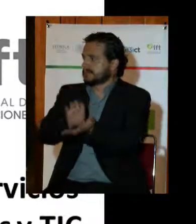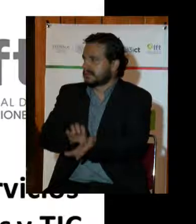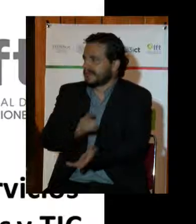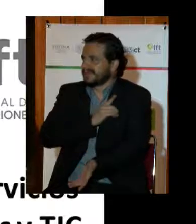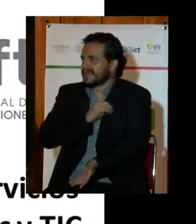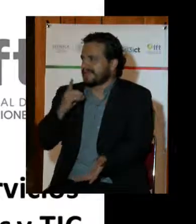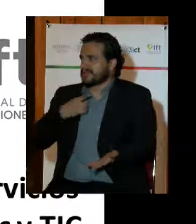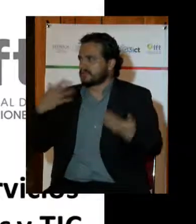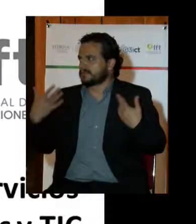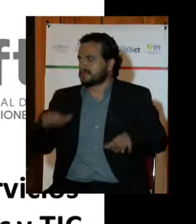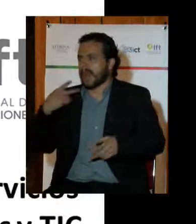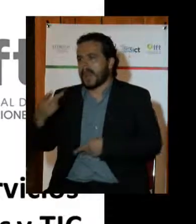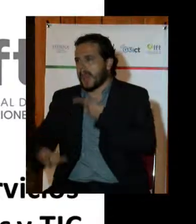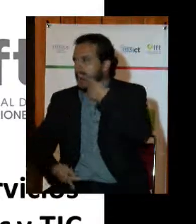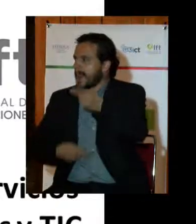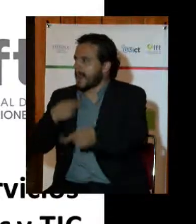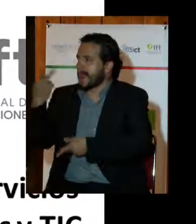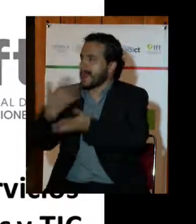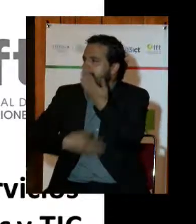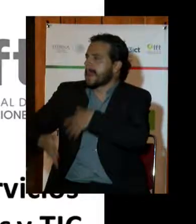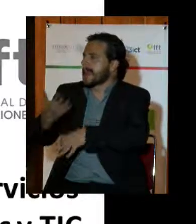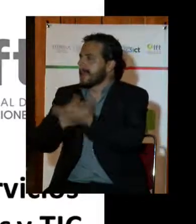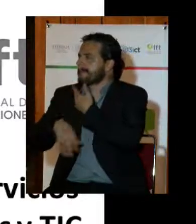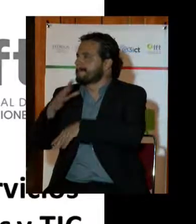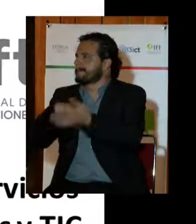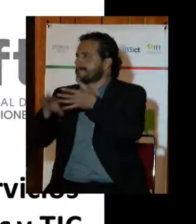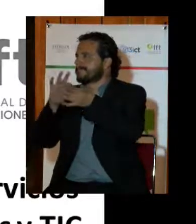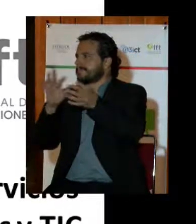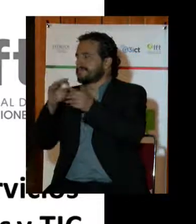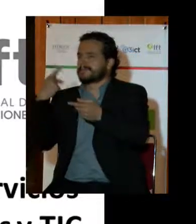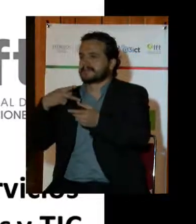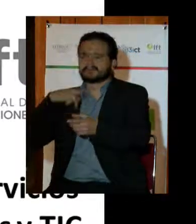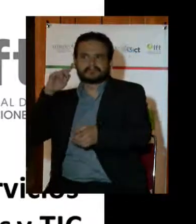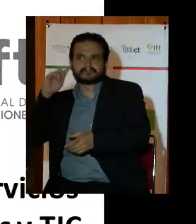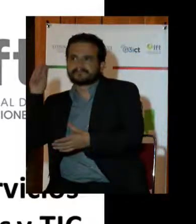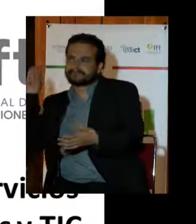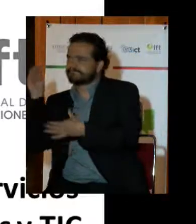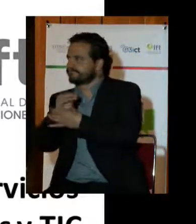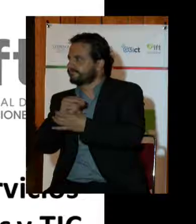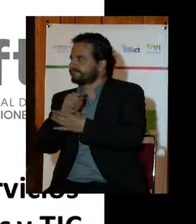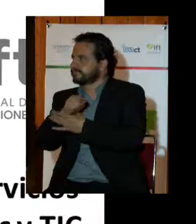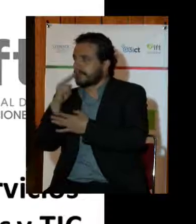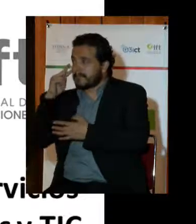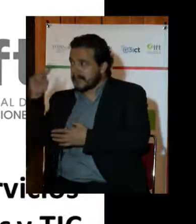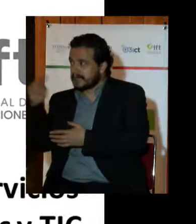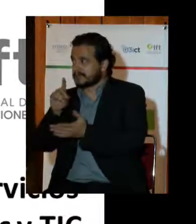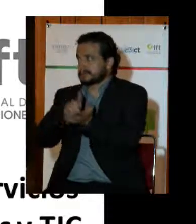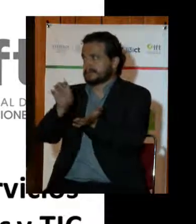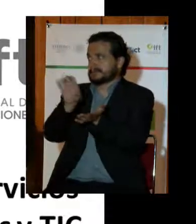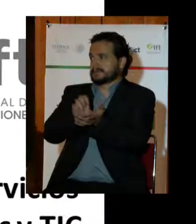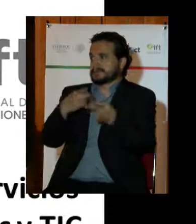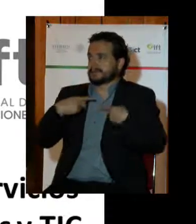siempre se les escucha. Hoy yo quisiera concentrarme en un tema muy, muy puntual,